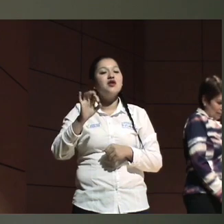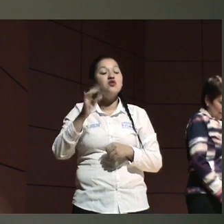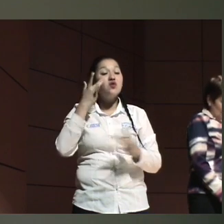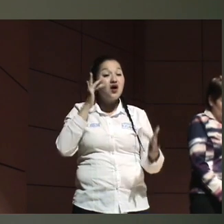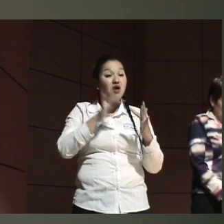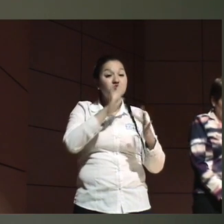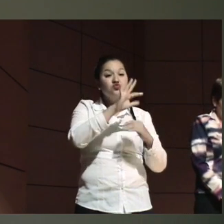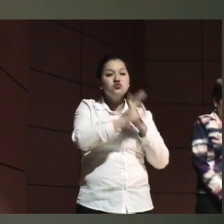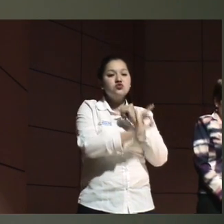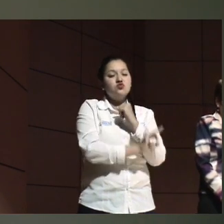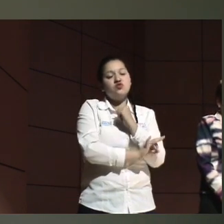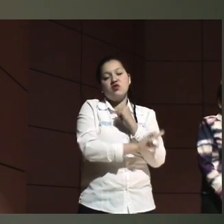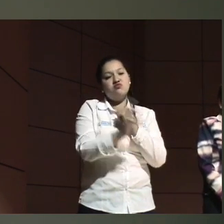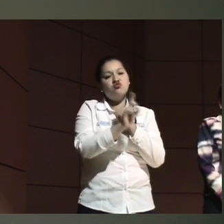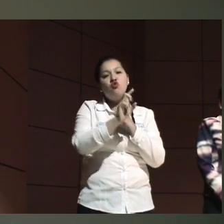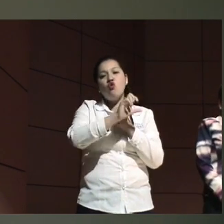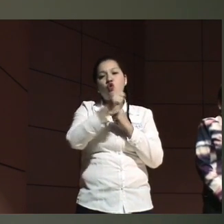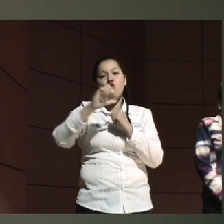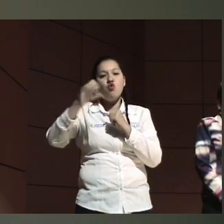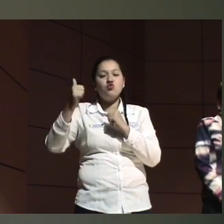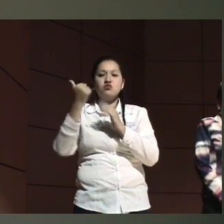programas post graduales